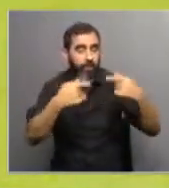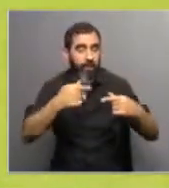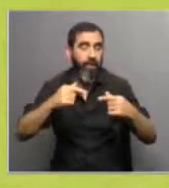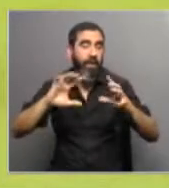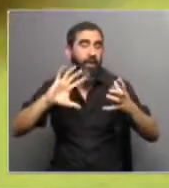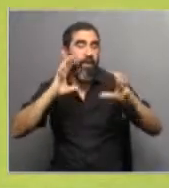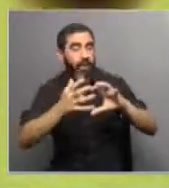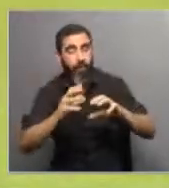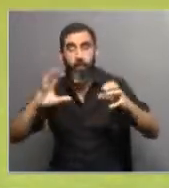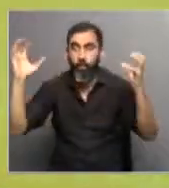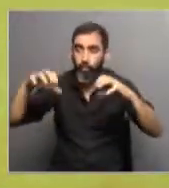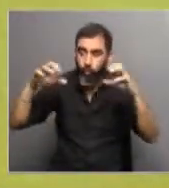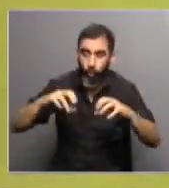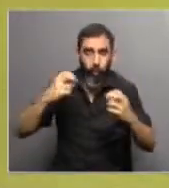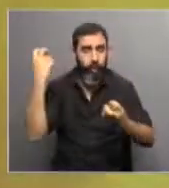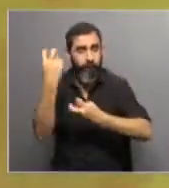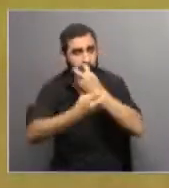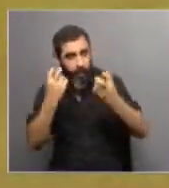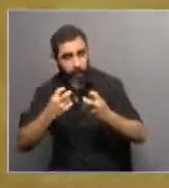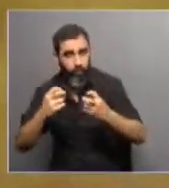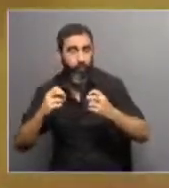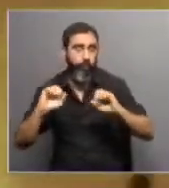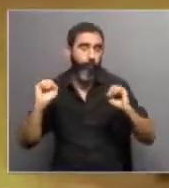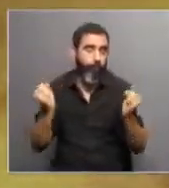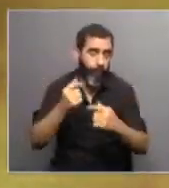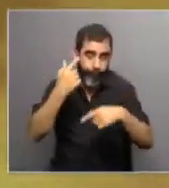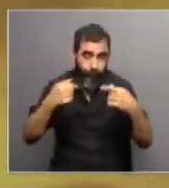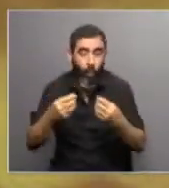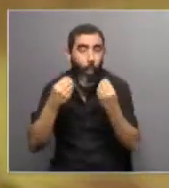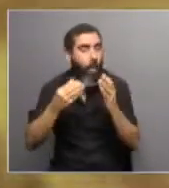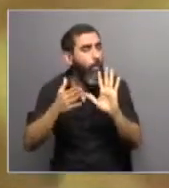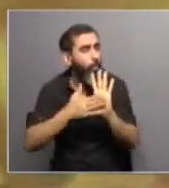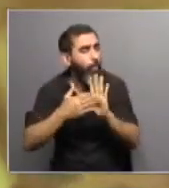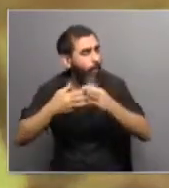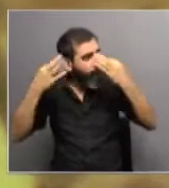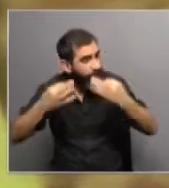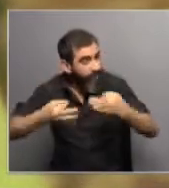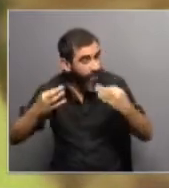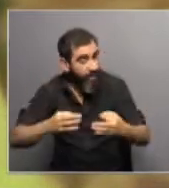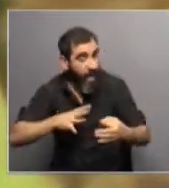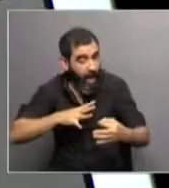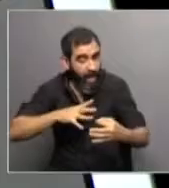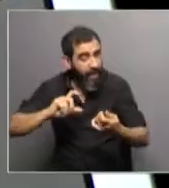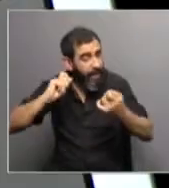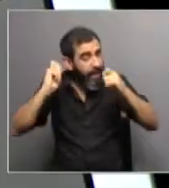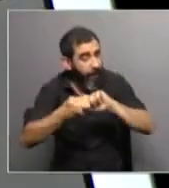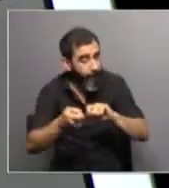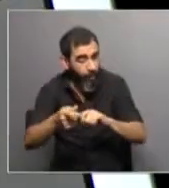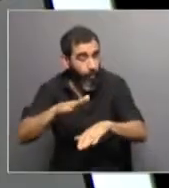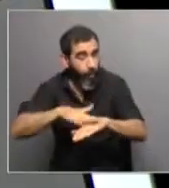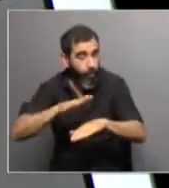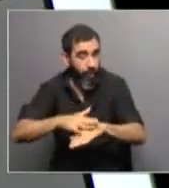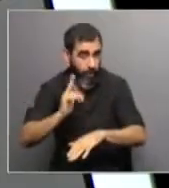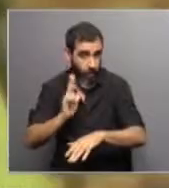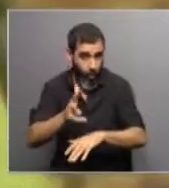precipitación, lluvia, vientos, etcétera, ver cuál es la evidencia de que haya habido algún cambio específico en esa región.